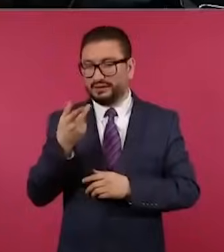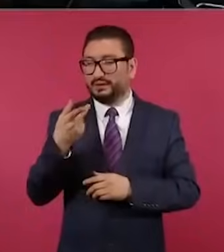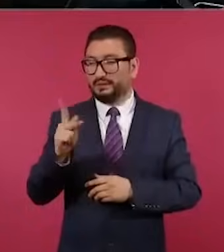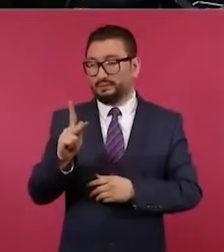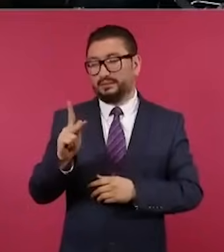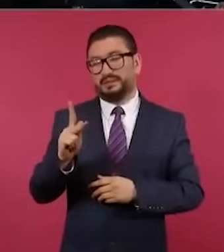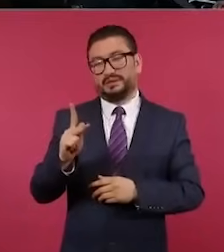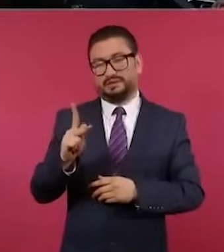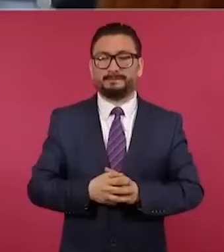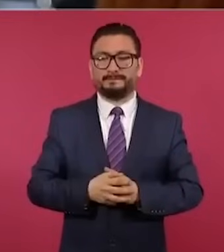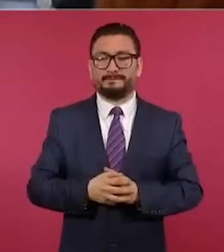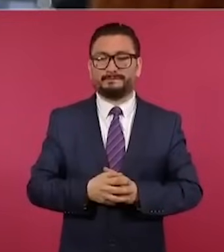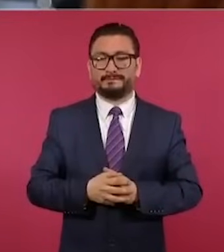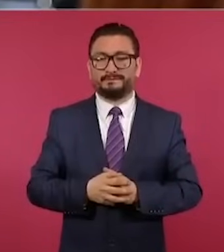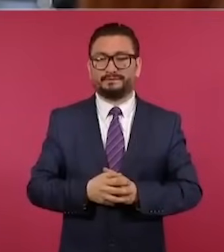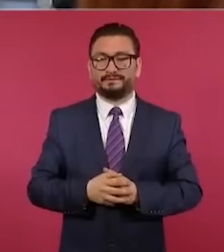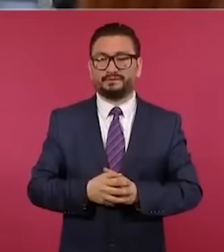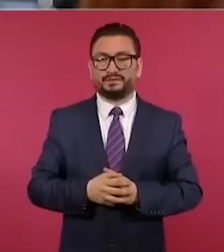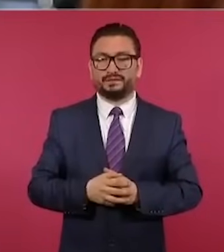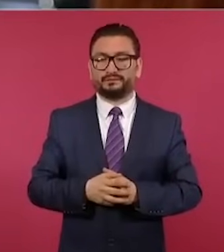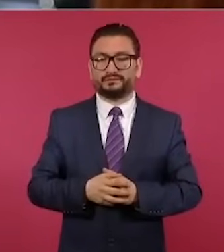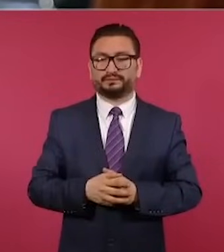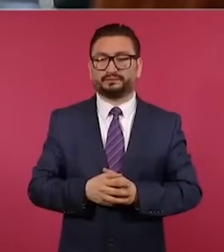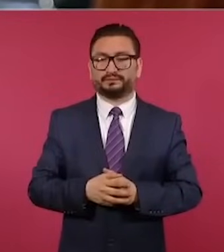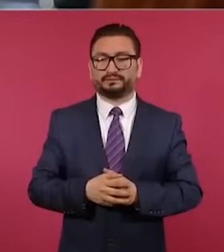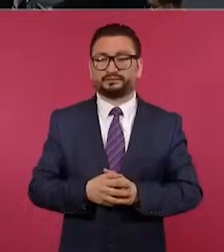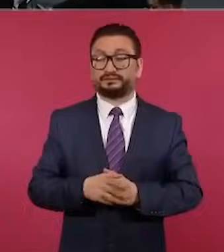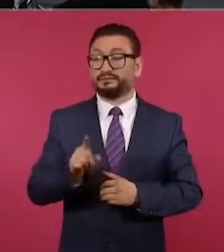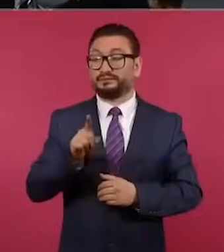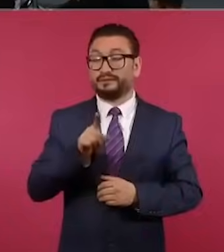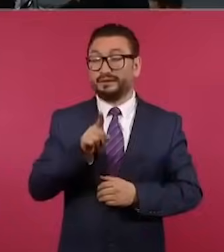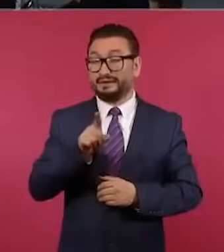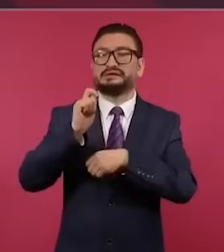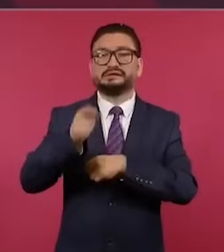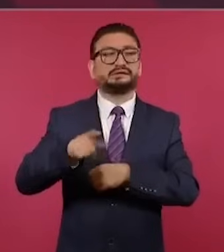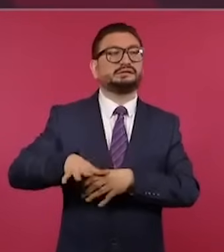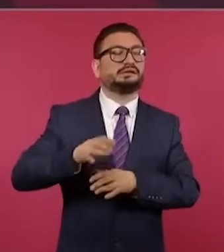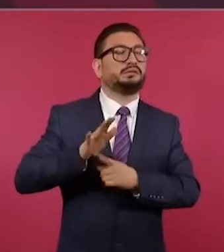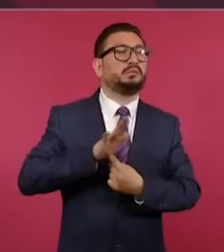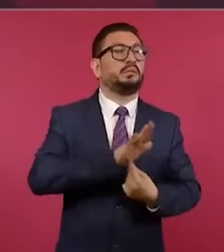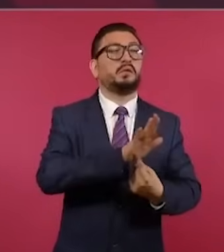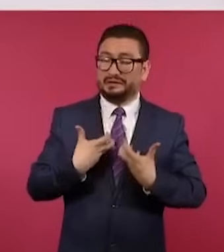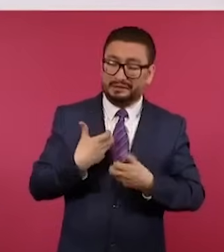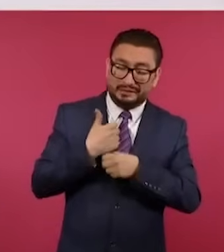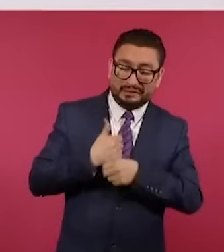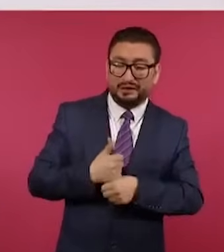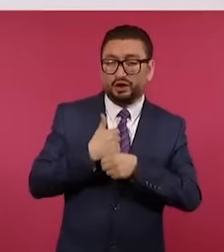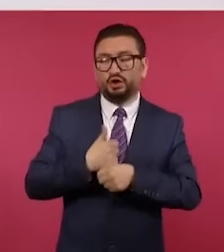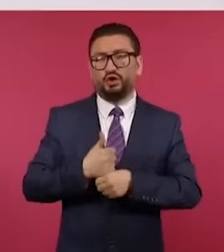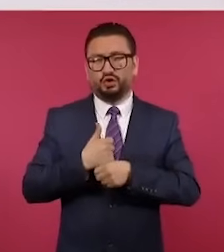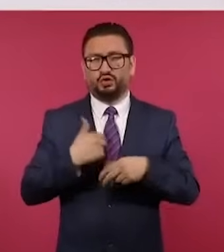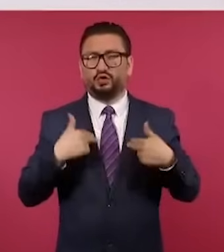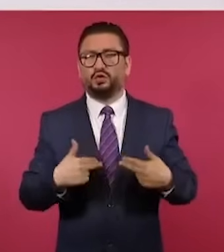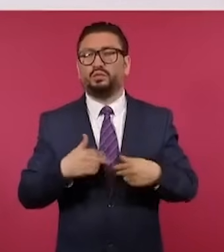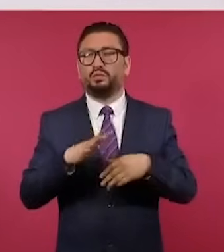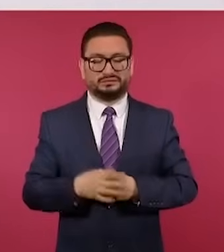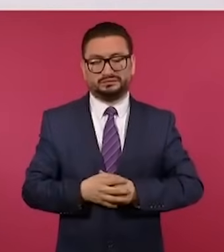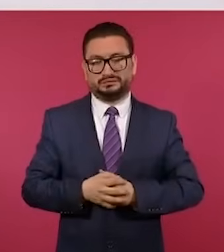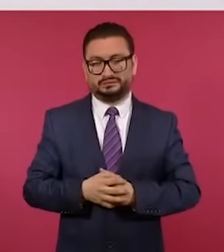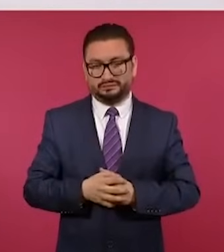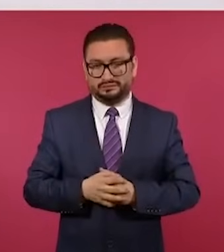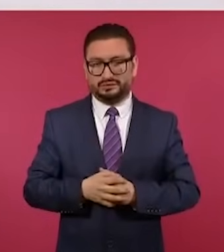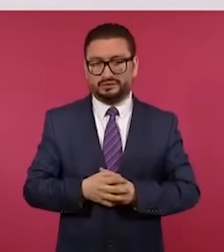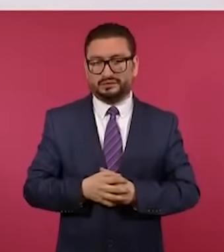mentira, pero están administrando el dolor humano por cuestiones politiqueras,